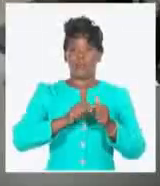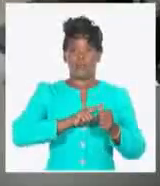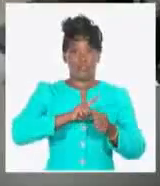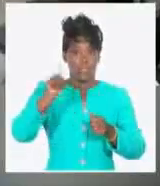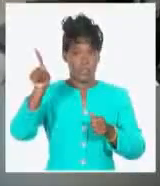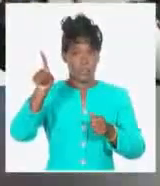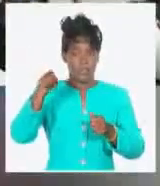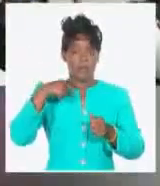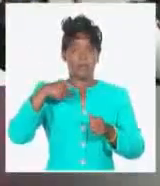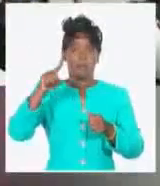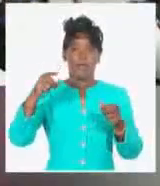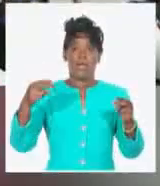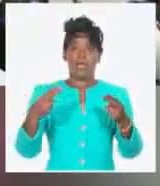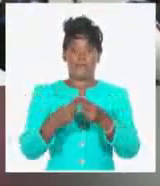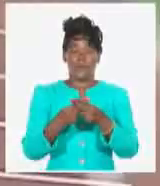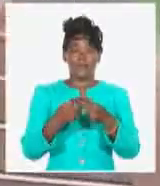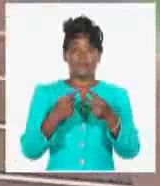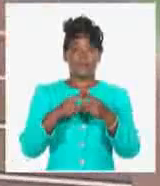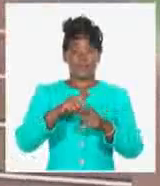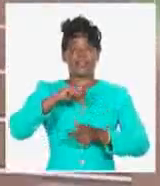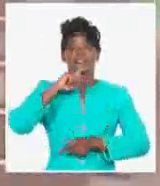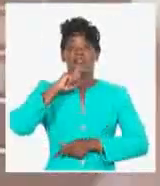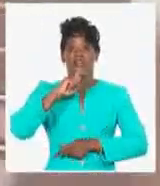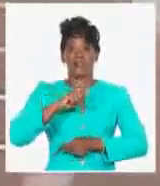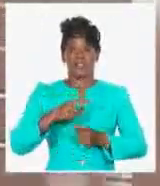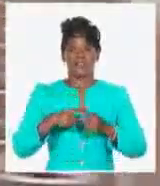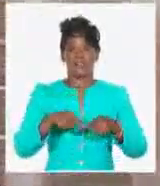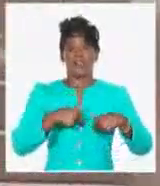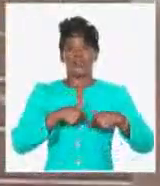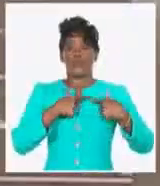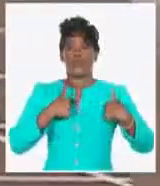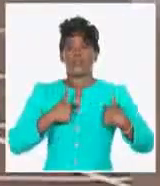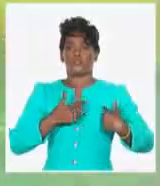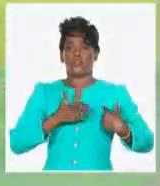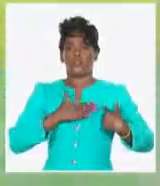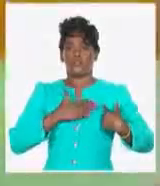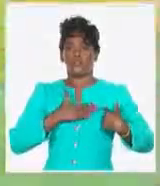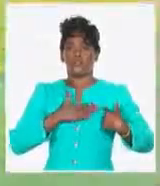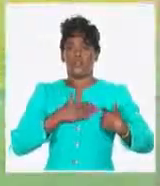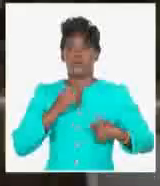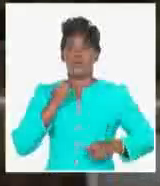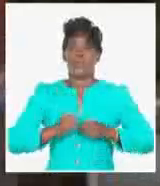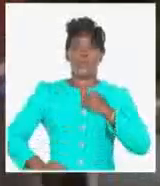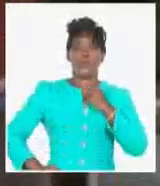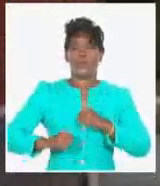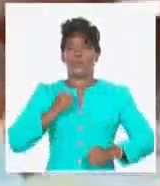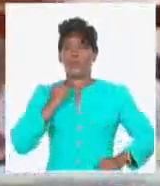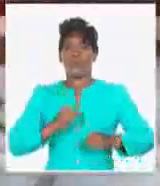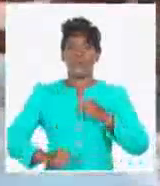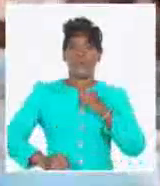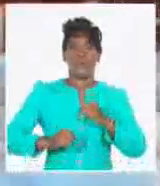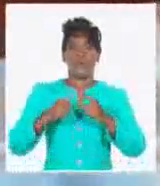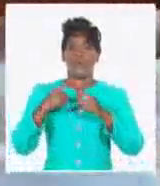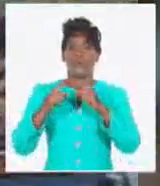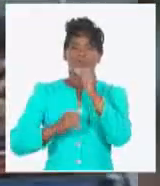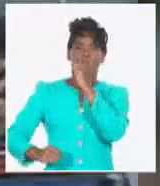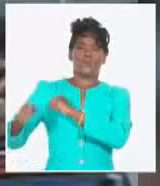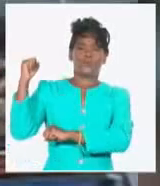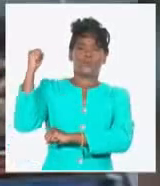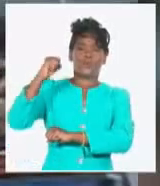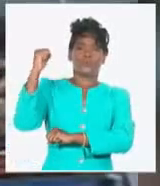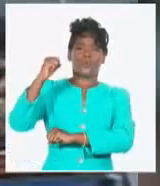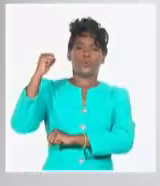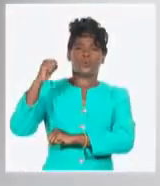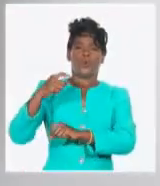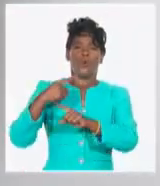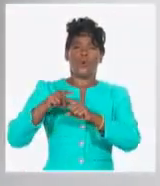en un difícil escenario, pero llevan consigo la historia escrita por Juan Torena y Ana Fidelia, por Stevenson y Horta, por Eric